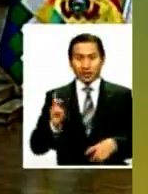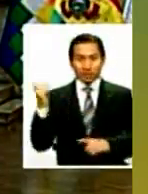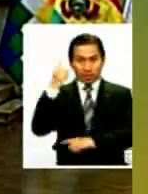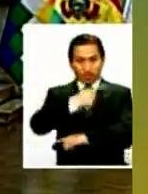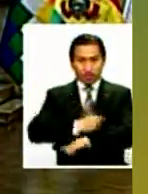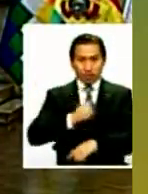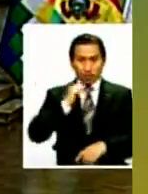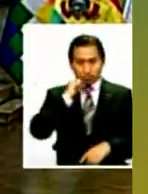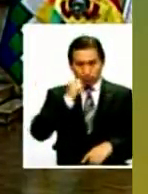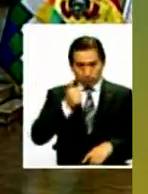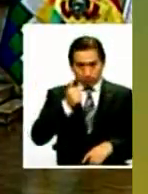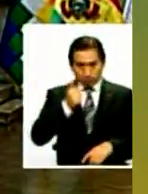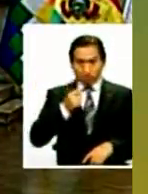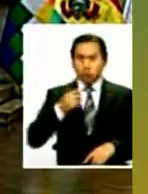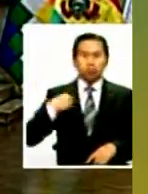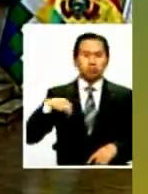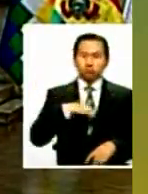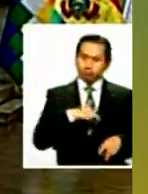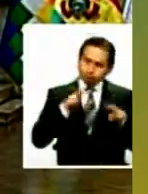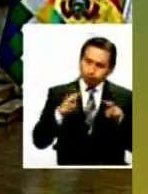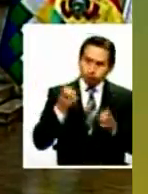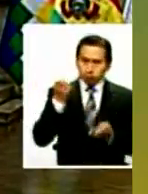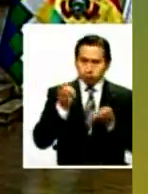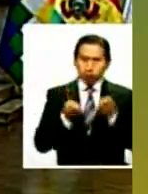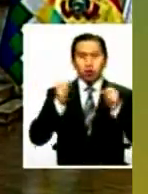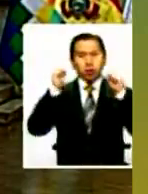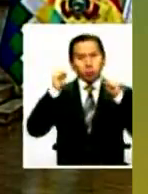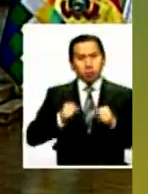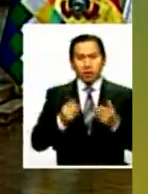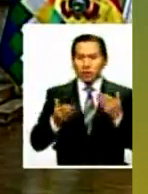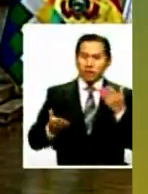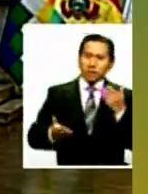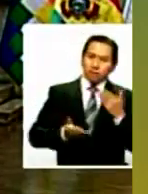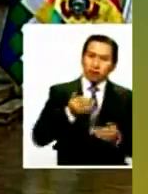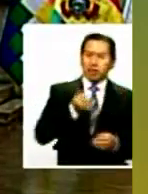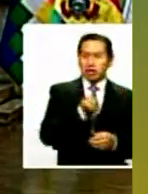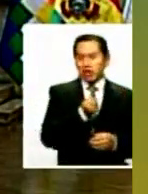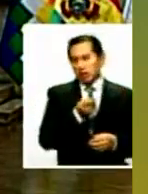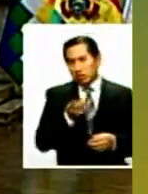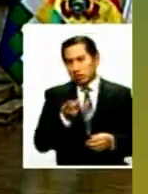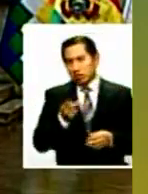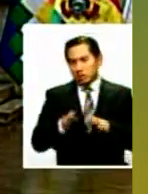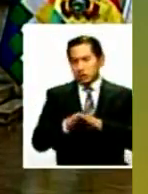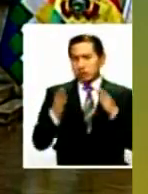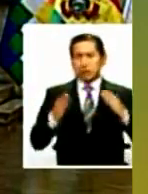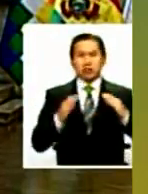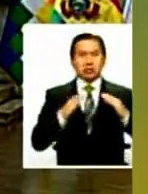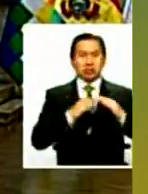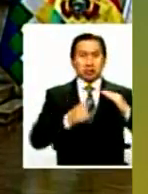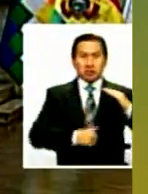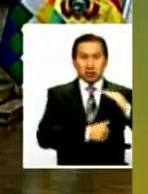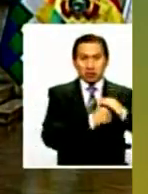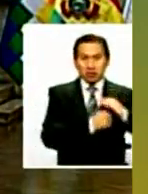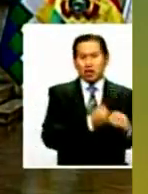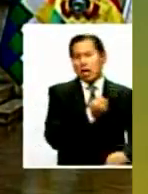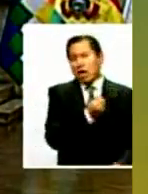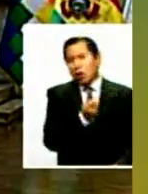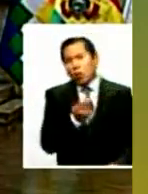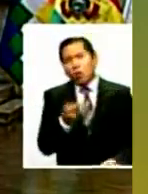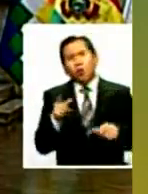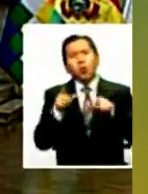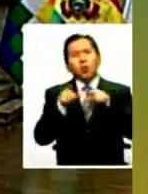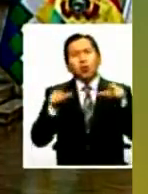correcta. Hay que ver, de acuerdo a la reglamentación, cuál es todavía la tasa de interés de cada uno de estos programas.